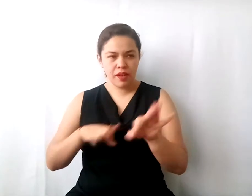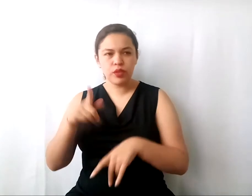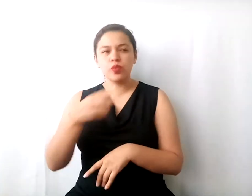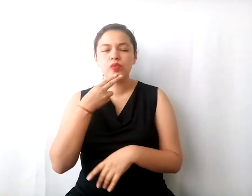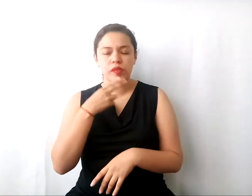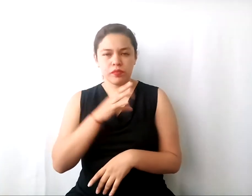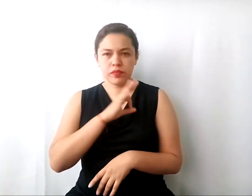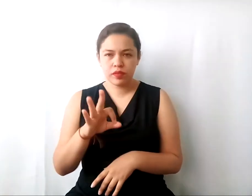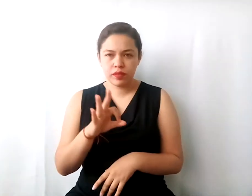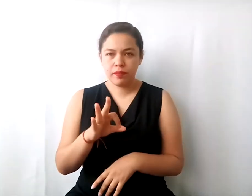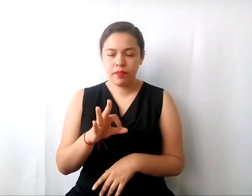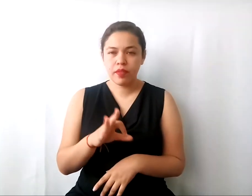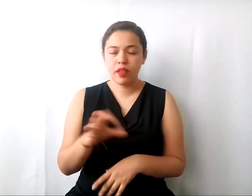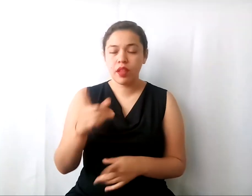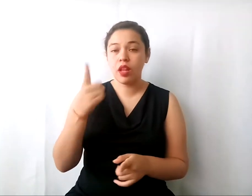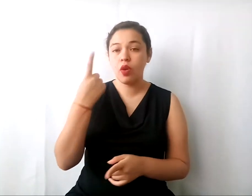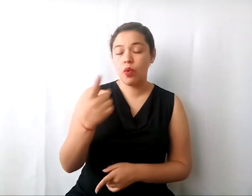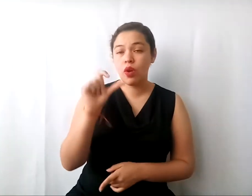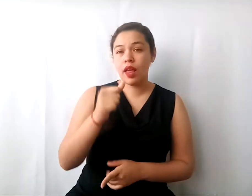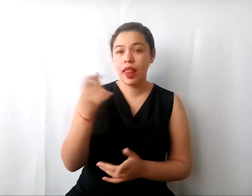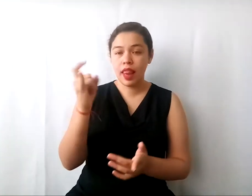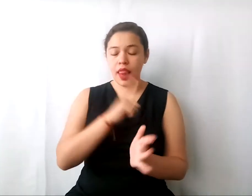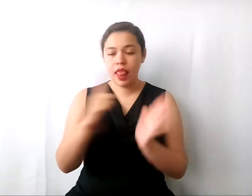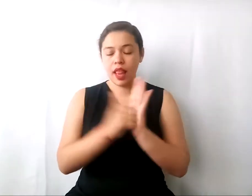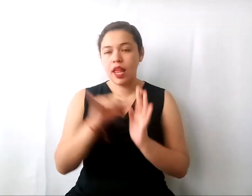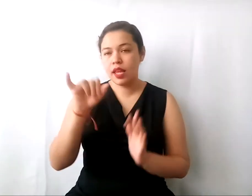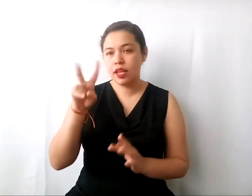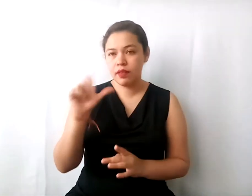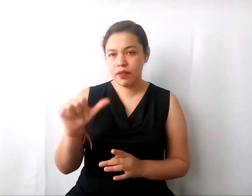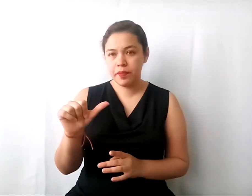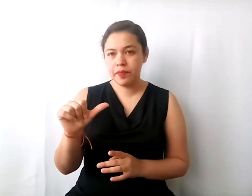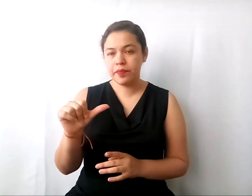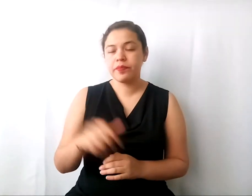ley del IVA, en donde en la reforma